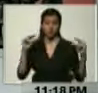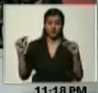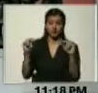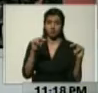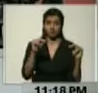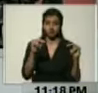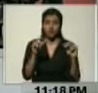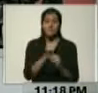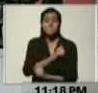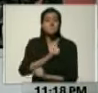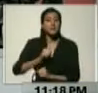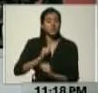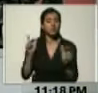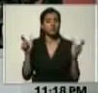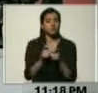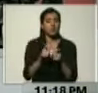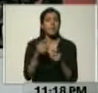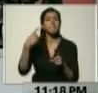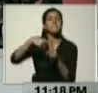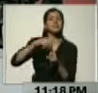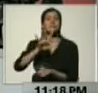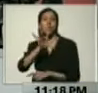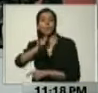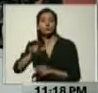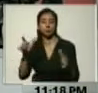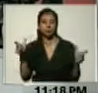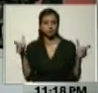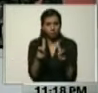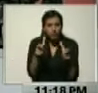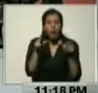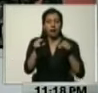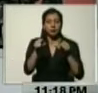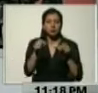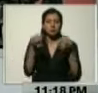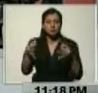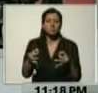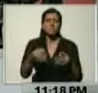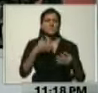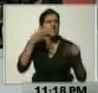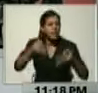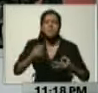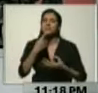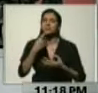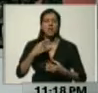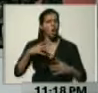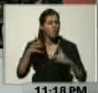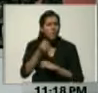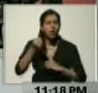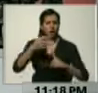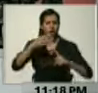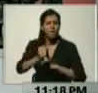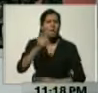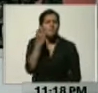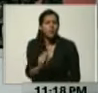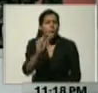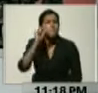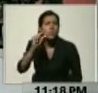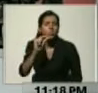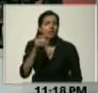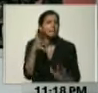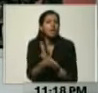en privado en presencia de otras 5 personas y la frase reiterativa era: lo vamos a lograr, falta poco. ¿Qué es lo que van a